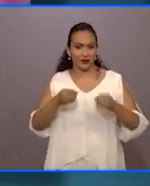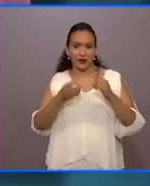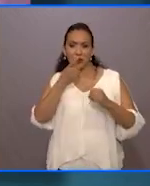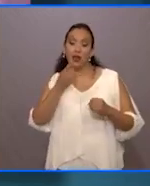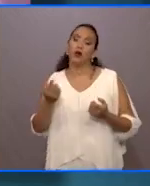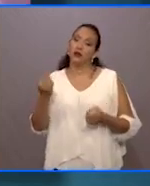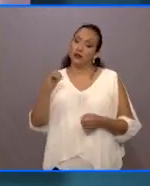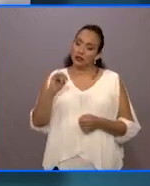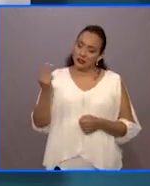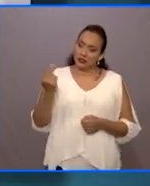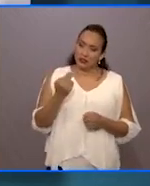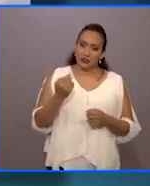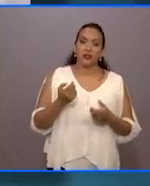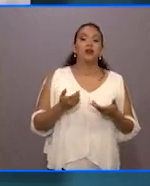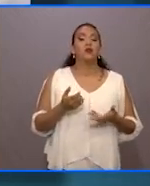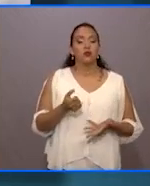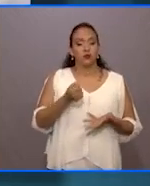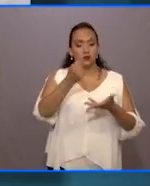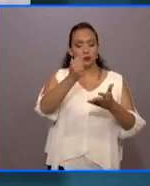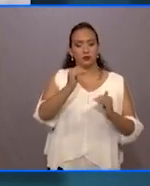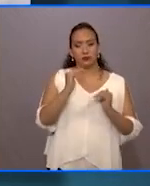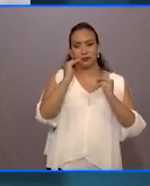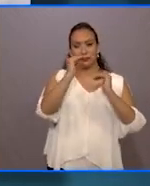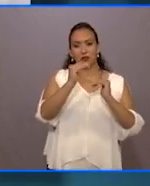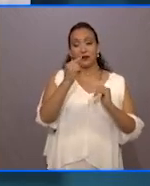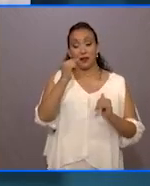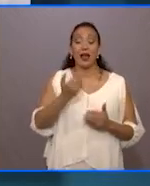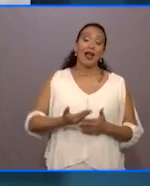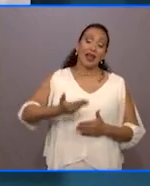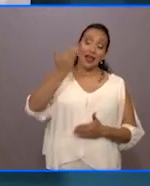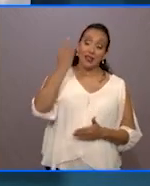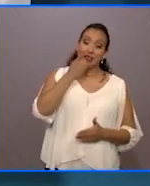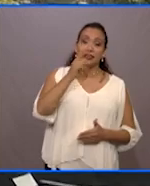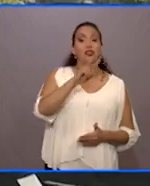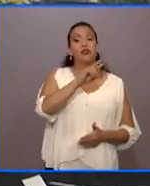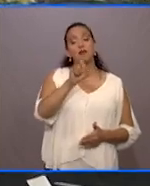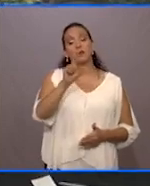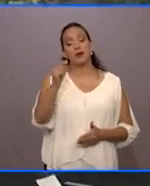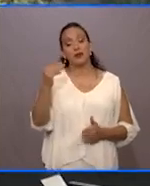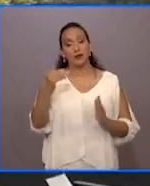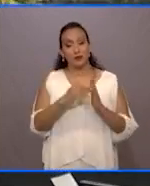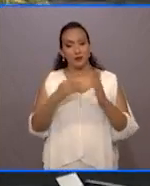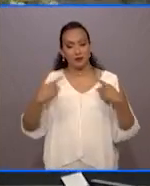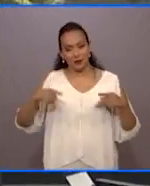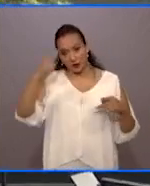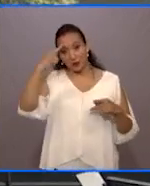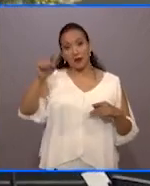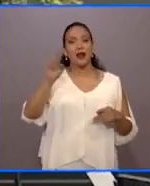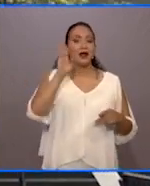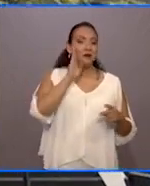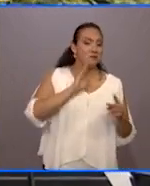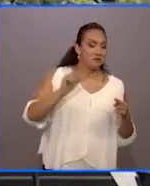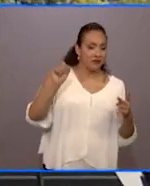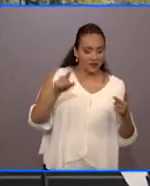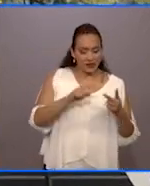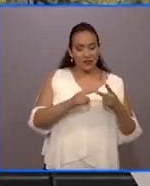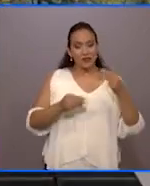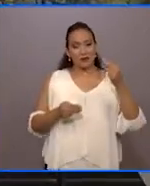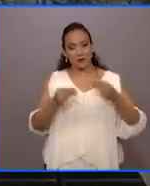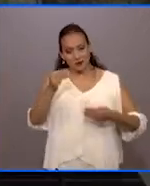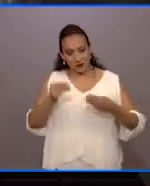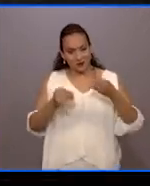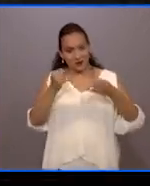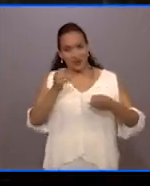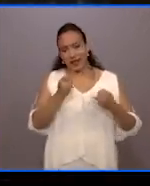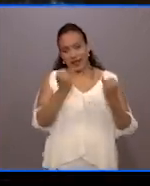Electoral que revocó el tope único que había fijado en 220,000 pesos para todos los candidatos. con independencia del cargo al que